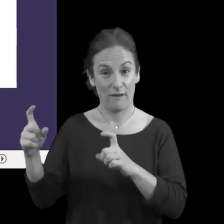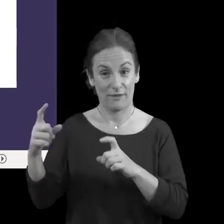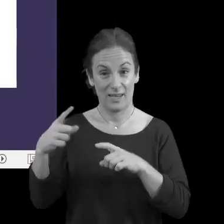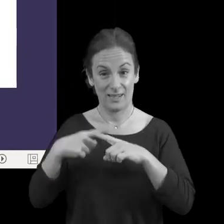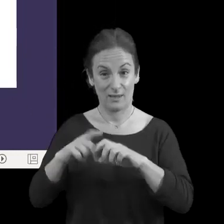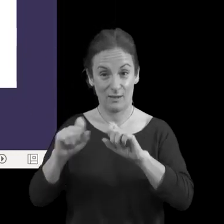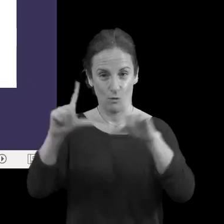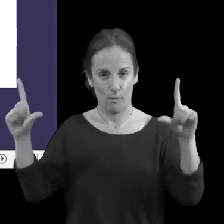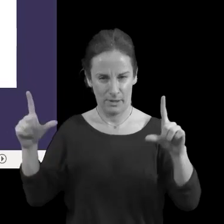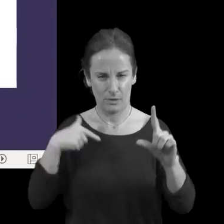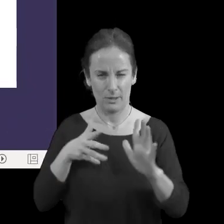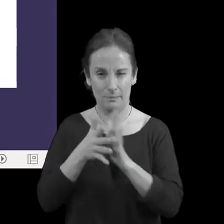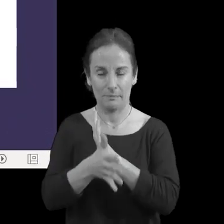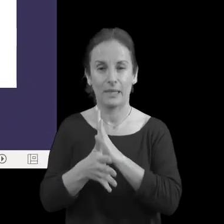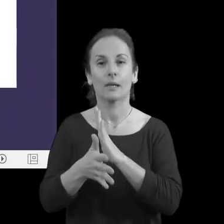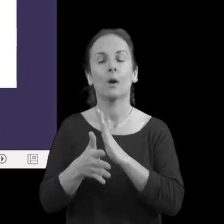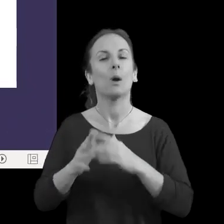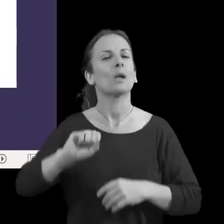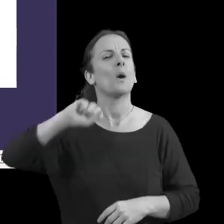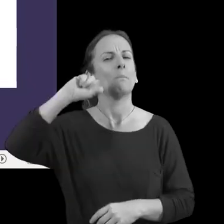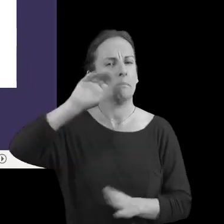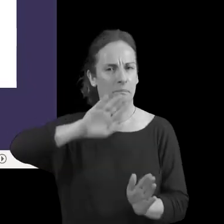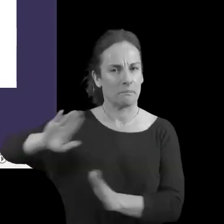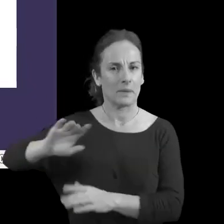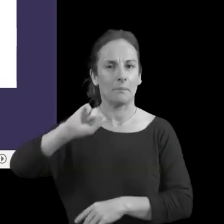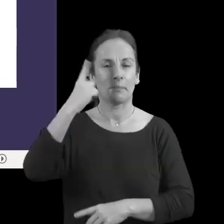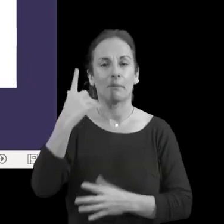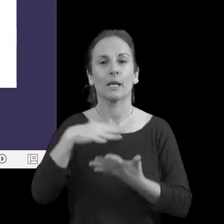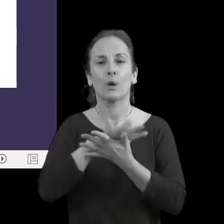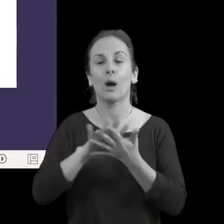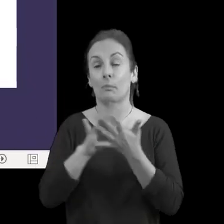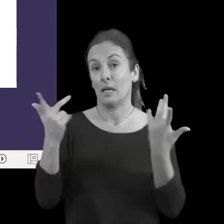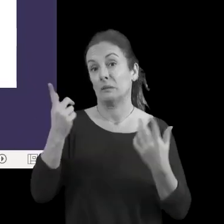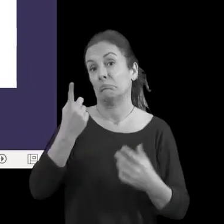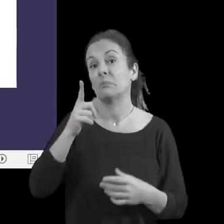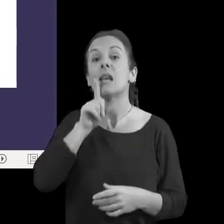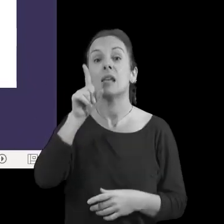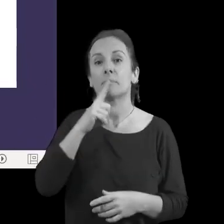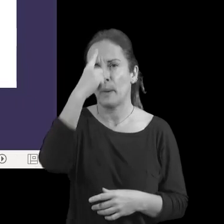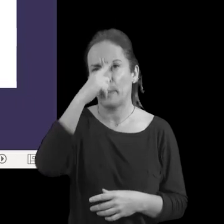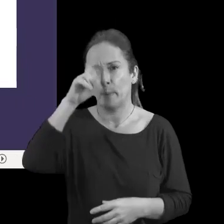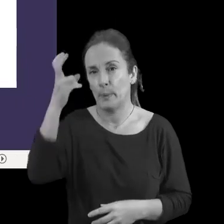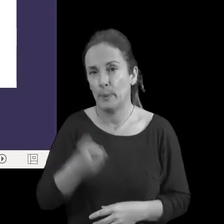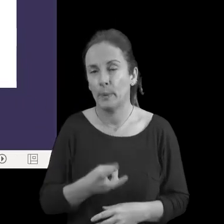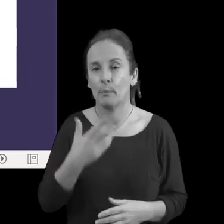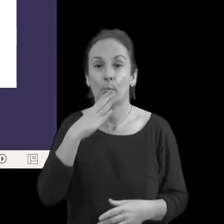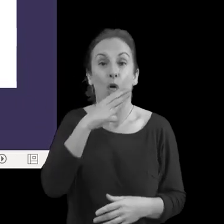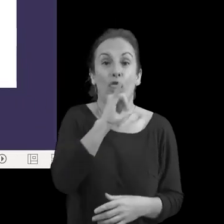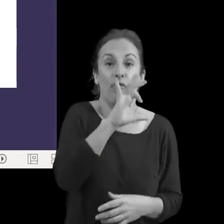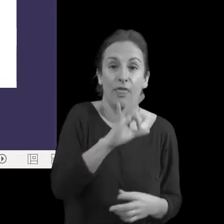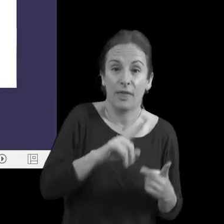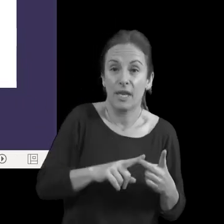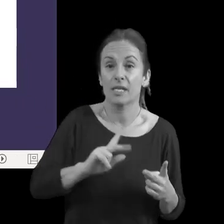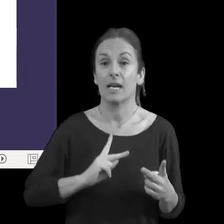que creo que tenemos que hacer, como no, es aclarar que somos un grupo social diverso, ¿no? Las lesbianas podemos ser cis, trans, tener